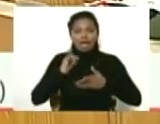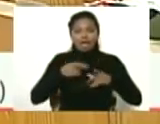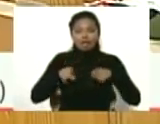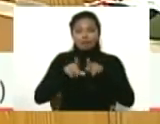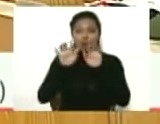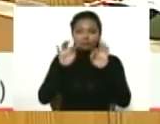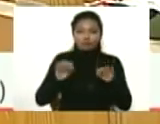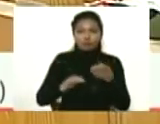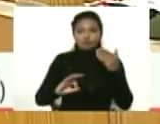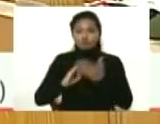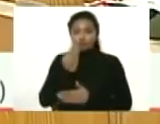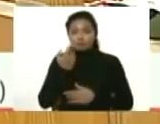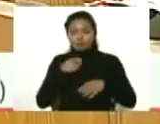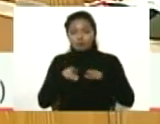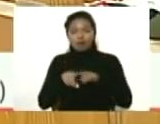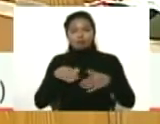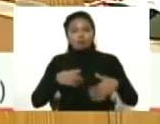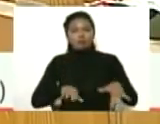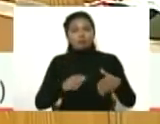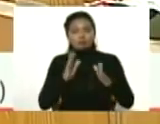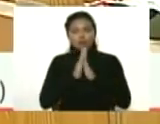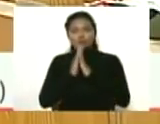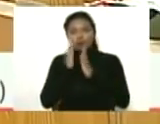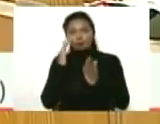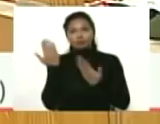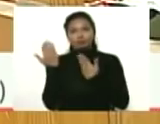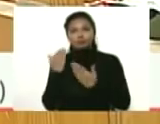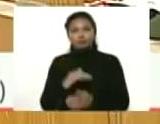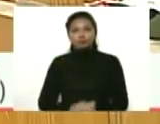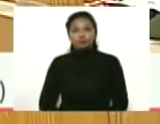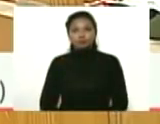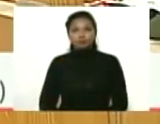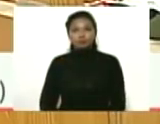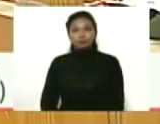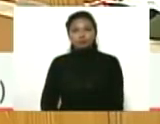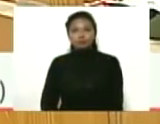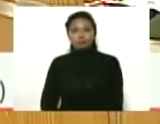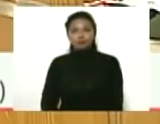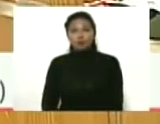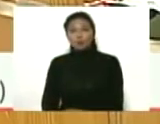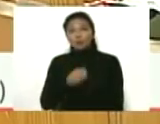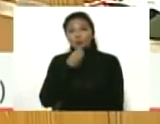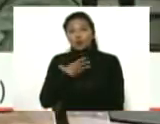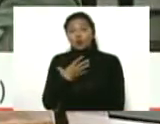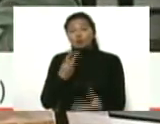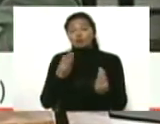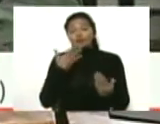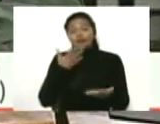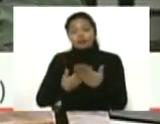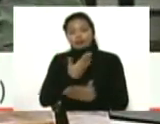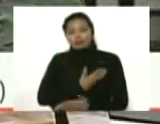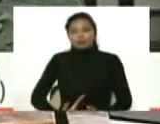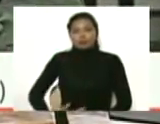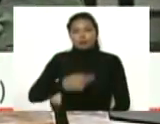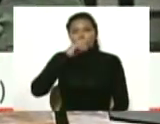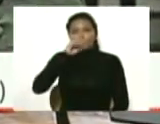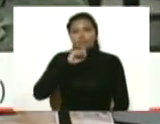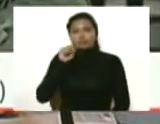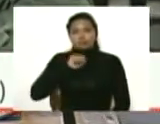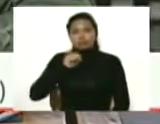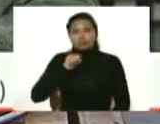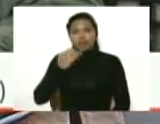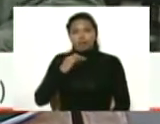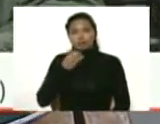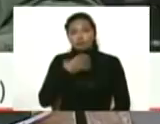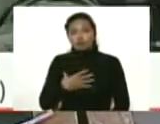y fundamentales de Guayana. Por favor, general en jefe. Bueno, muchas gracias, mi comandante en jefe. Ciertamente,